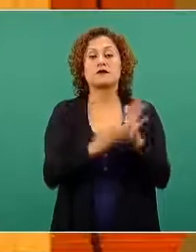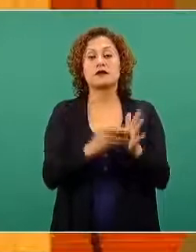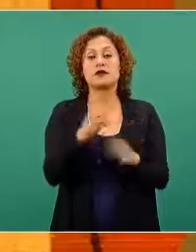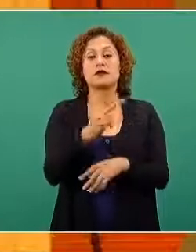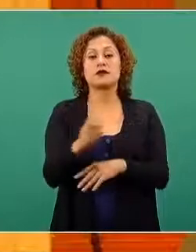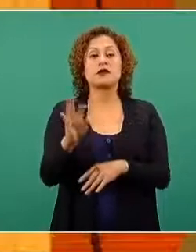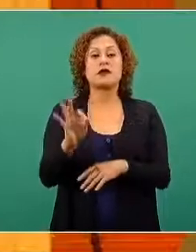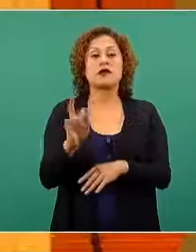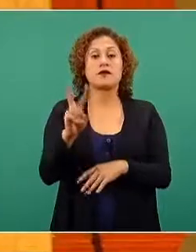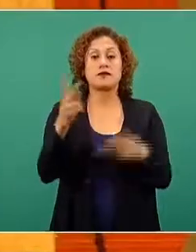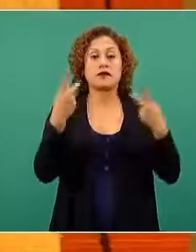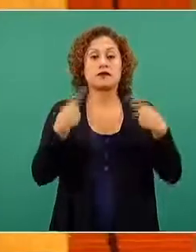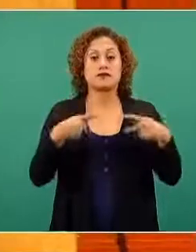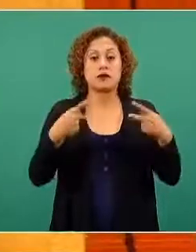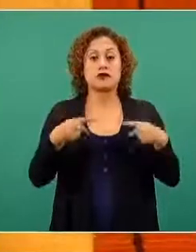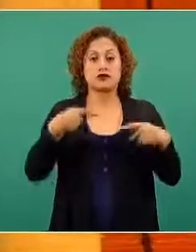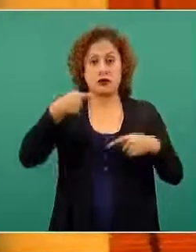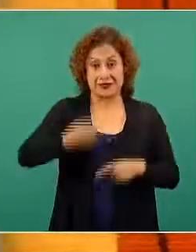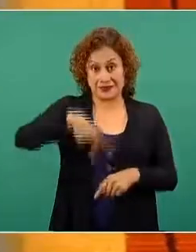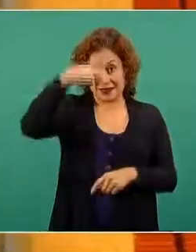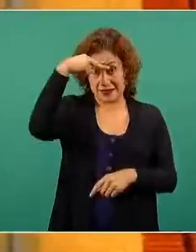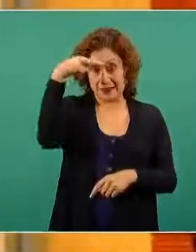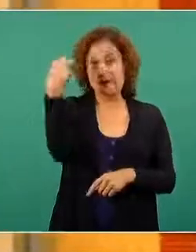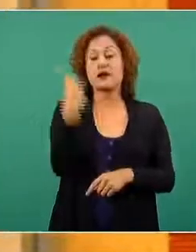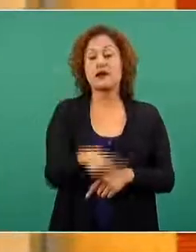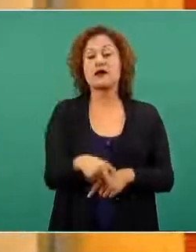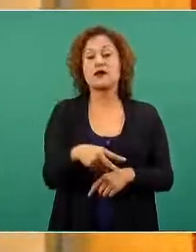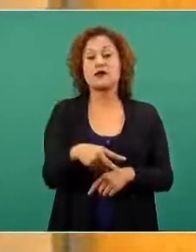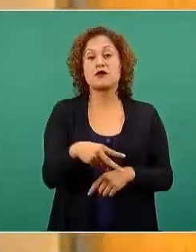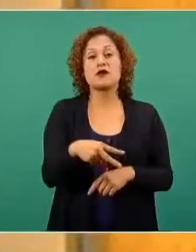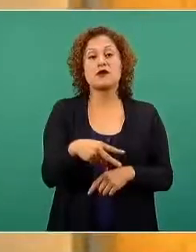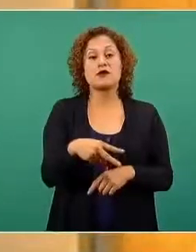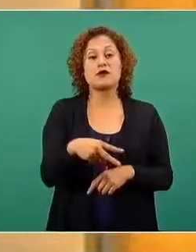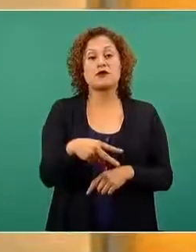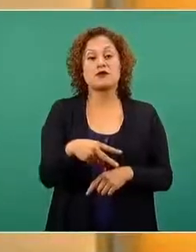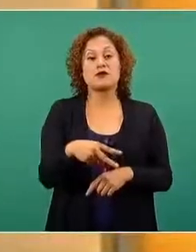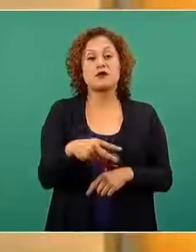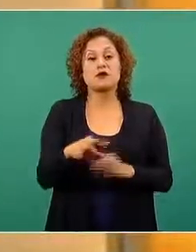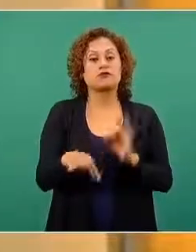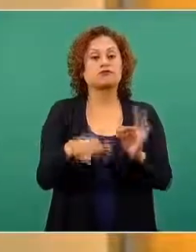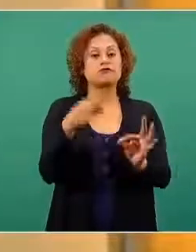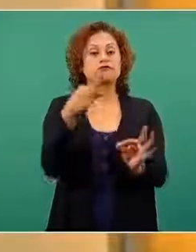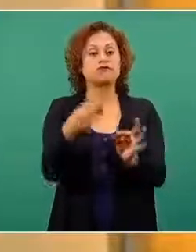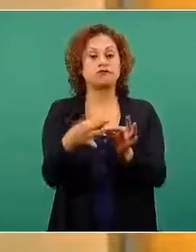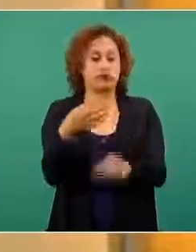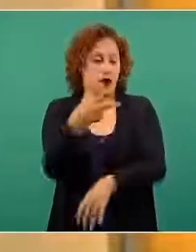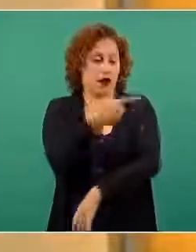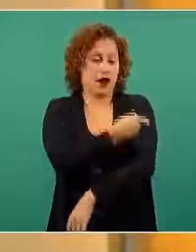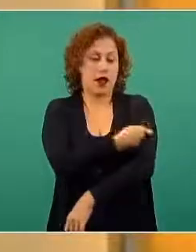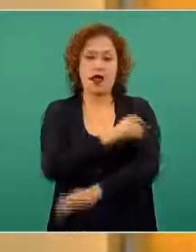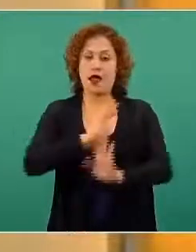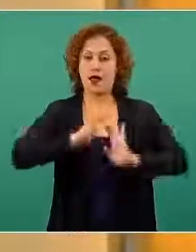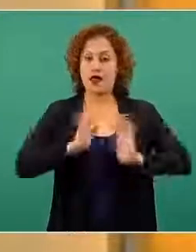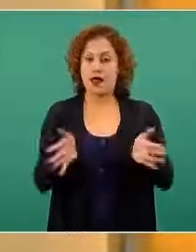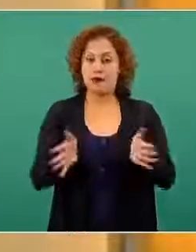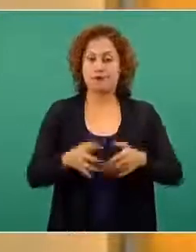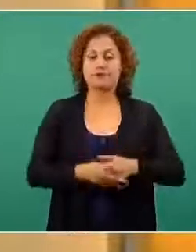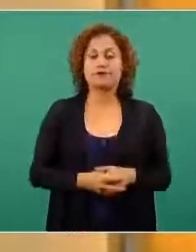9,92,249 personas en nuestro país tienen un esquema completo de vacunación contra el virus